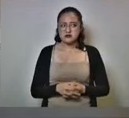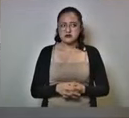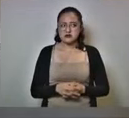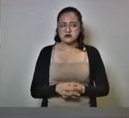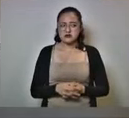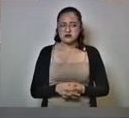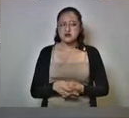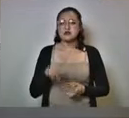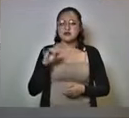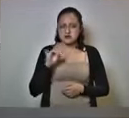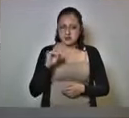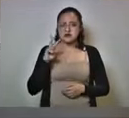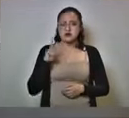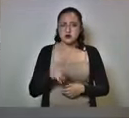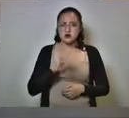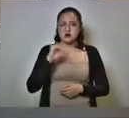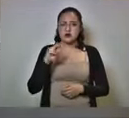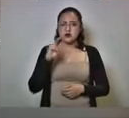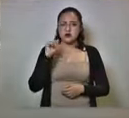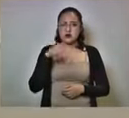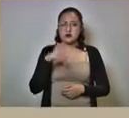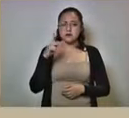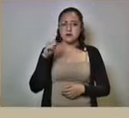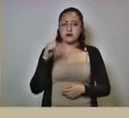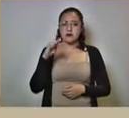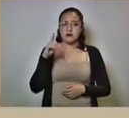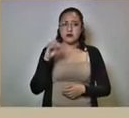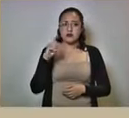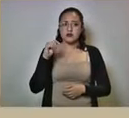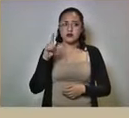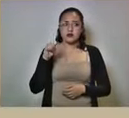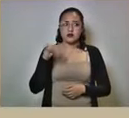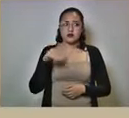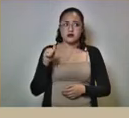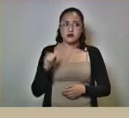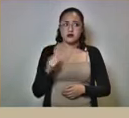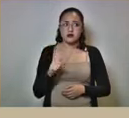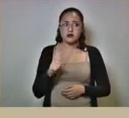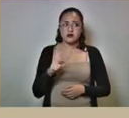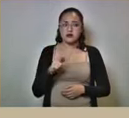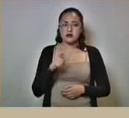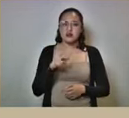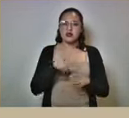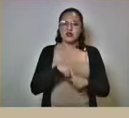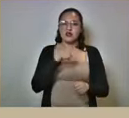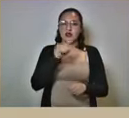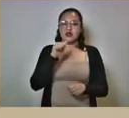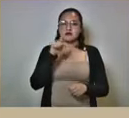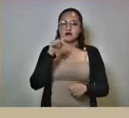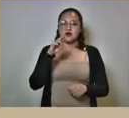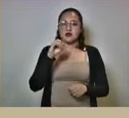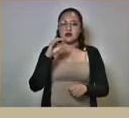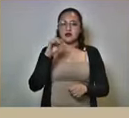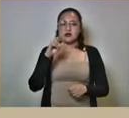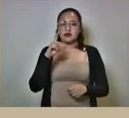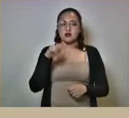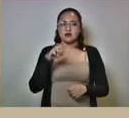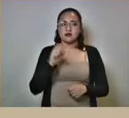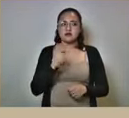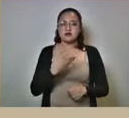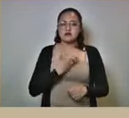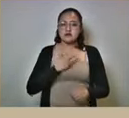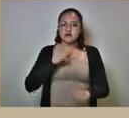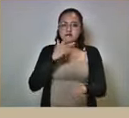Sí, señor gobernador, Juan Pablo Tolama. Ajá. Es inspector de la colonia Lázaro Cárdenas. Inspector. Tengo los videos, señor gobernador.